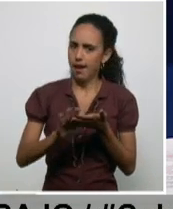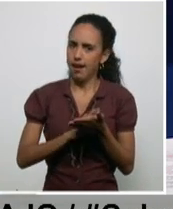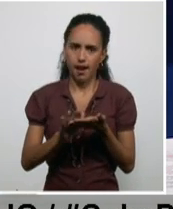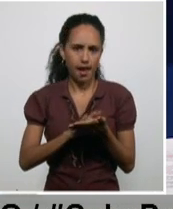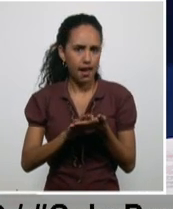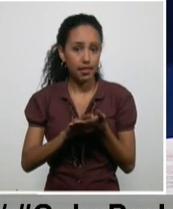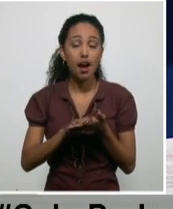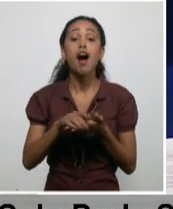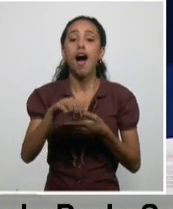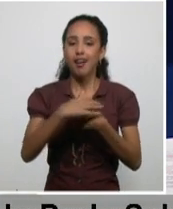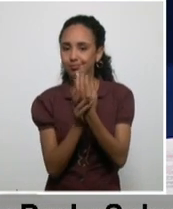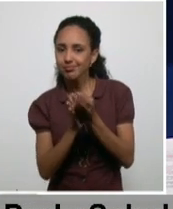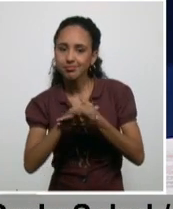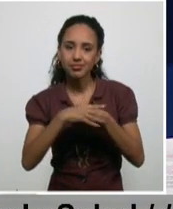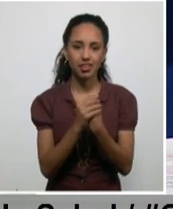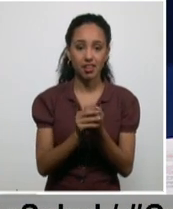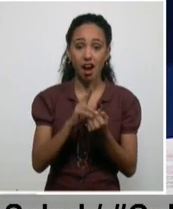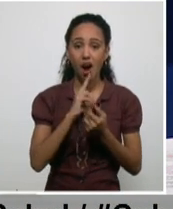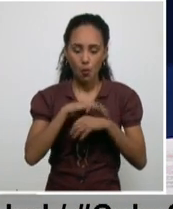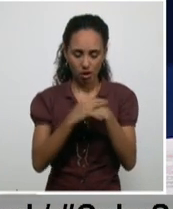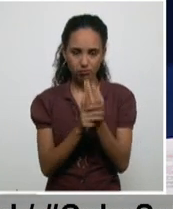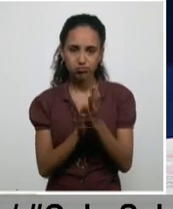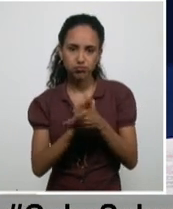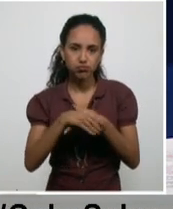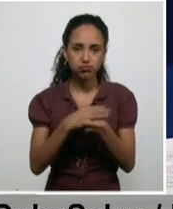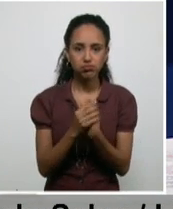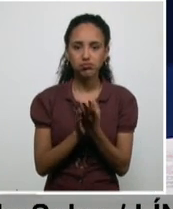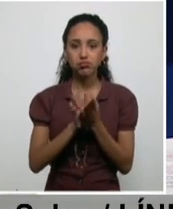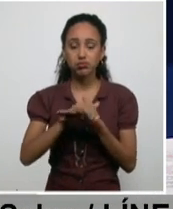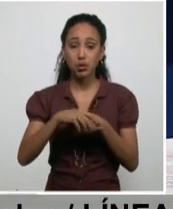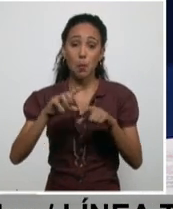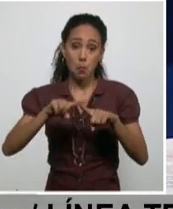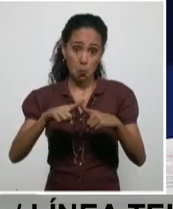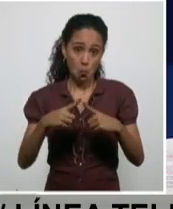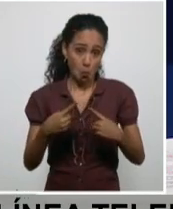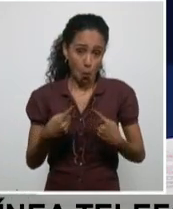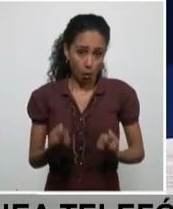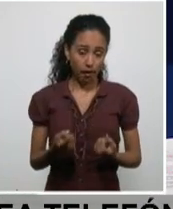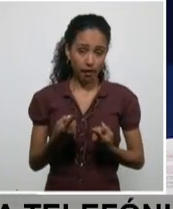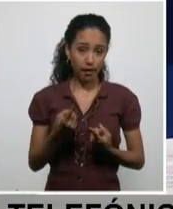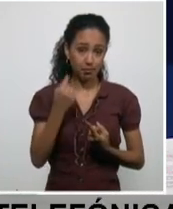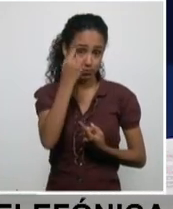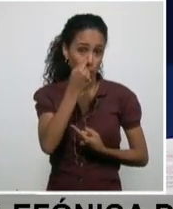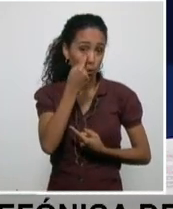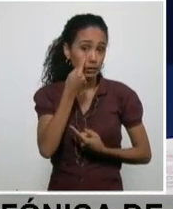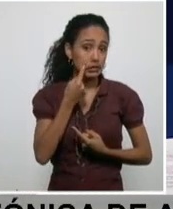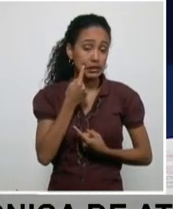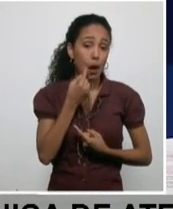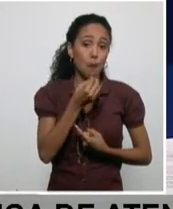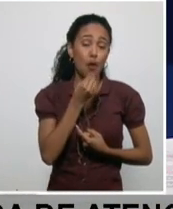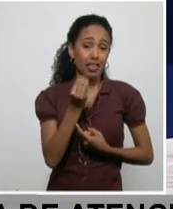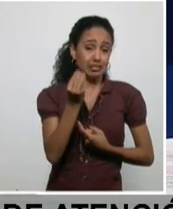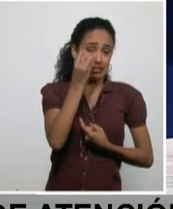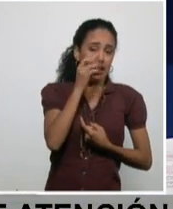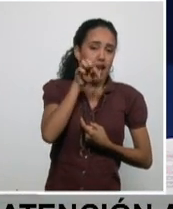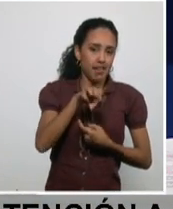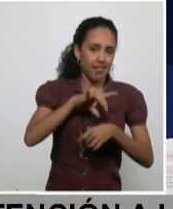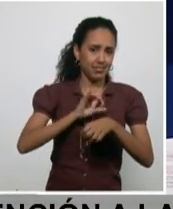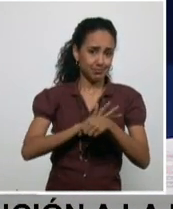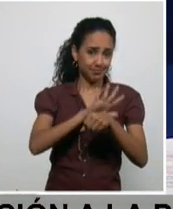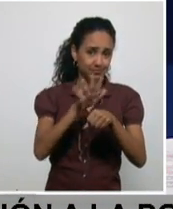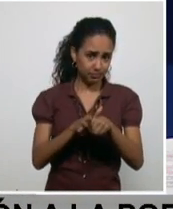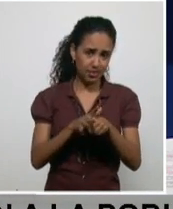frecuencia, y puesto que la mucosa ocular no solo es puerta de entrada, lo cual ya se conoce. Se